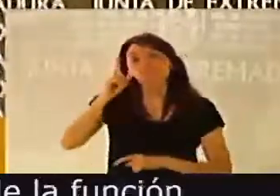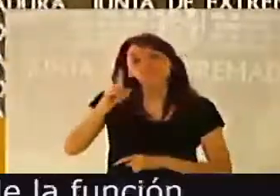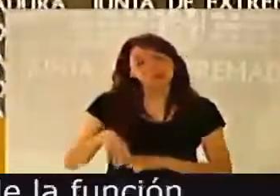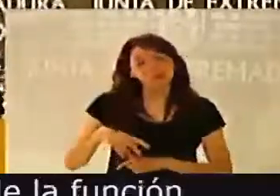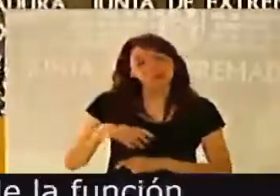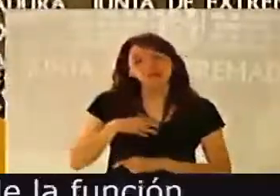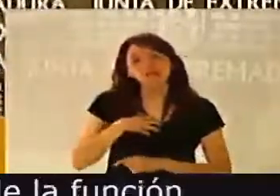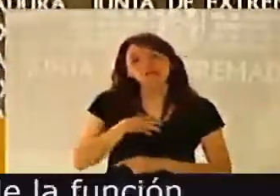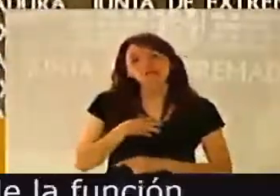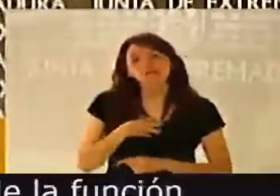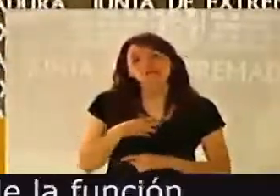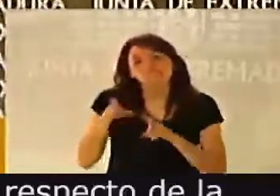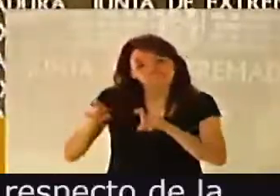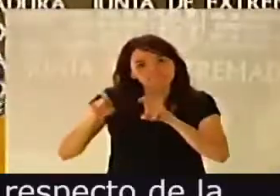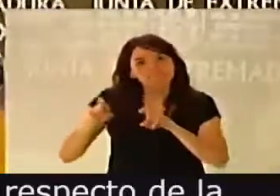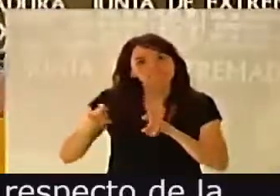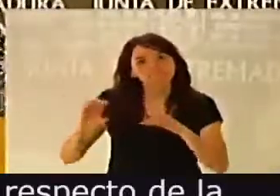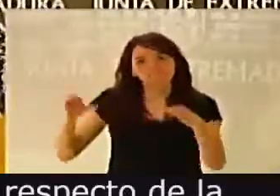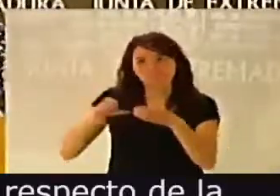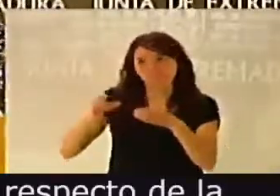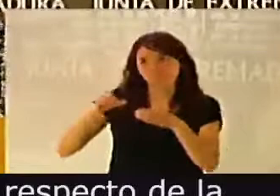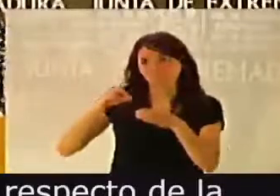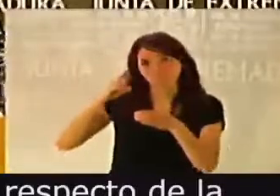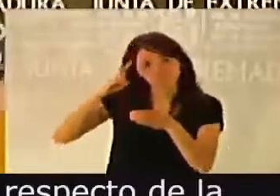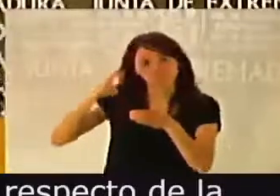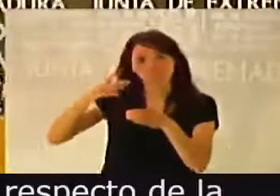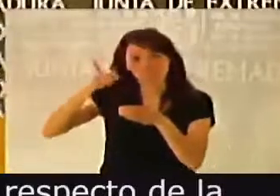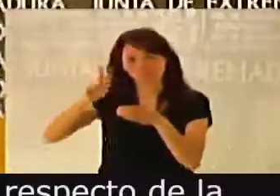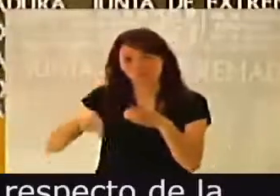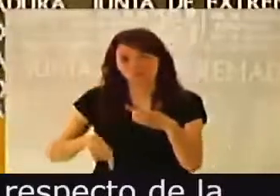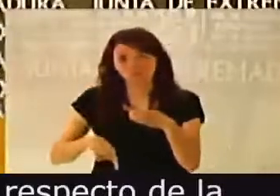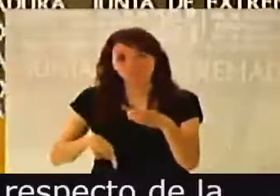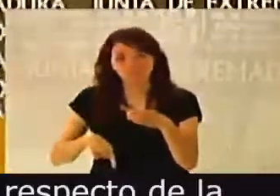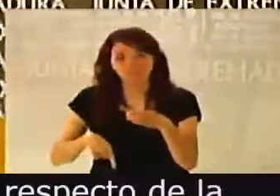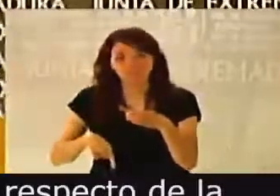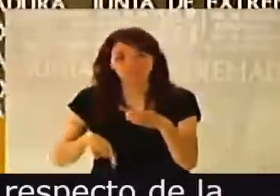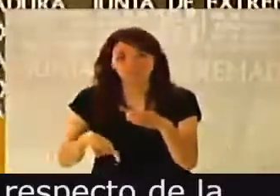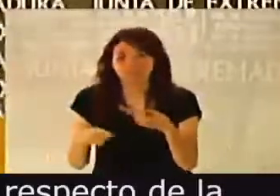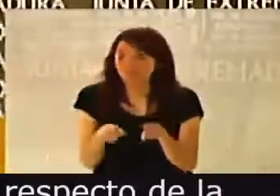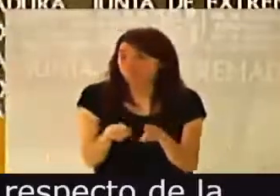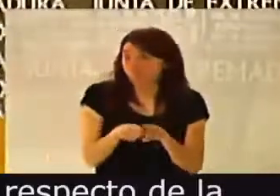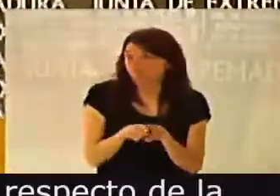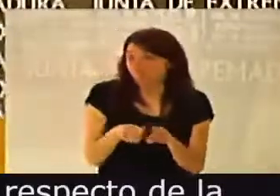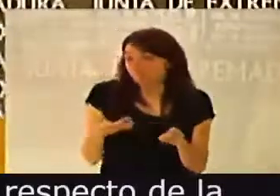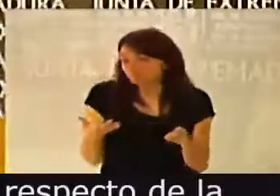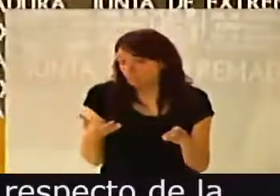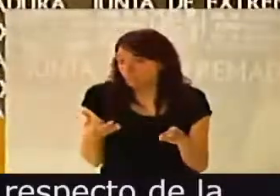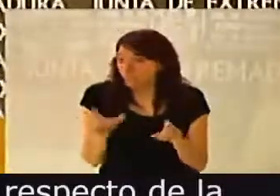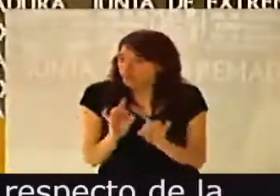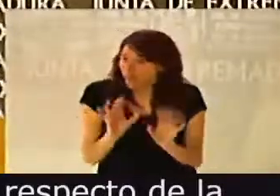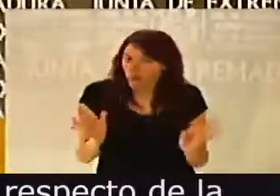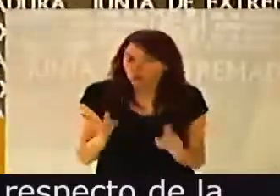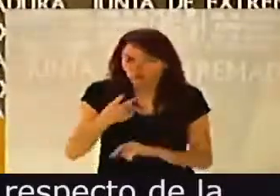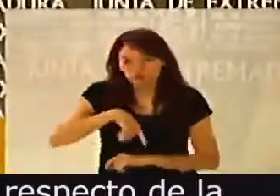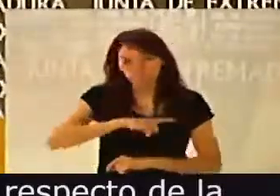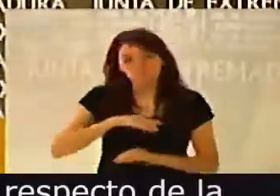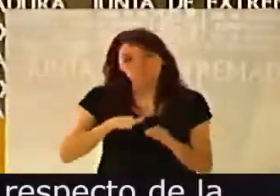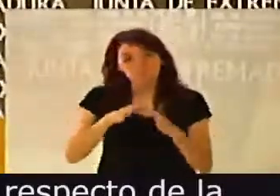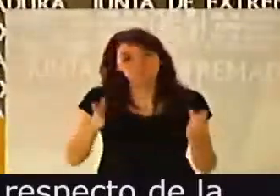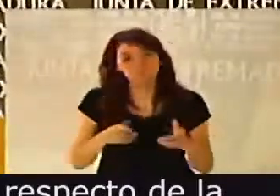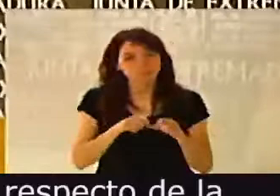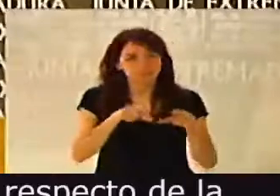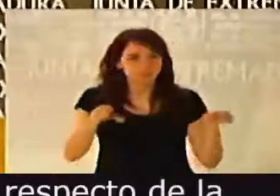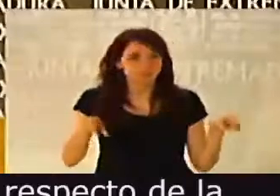función docente. Y podemos, como no podía ser de otra manera, discutir en la mesa sectorial